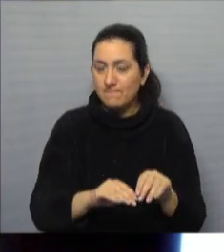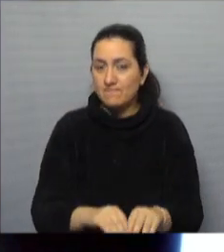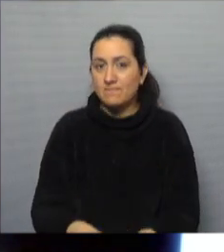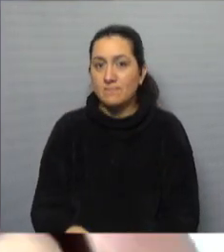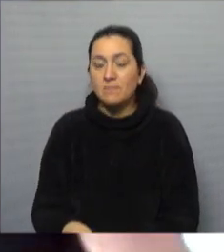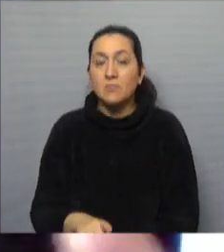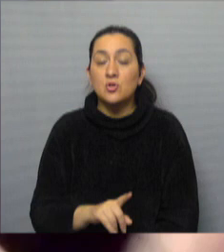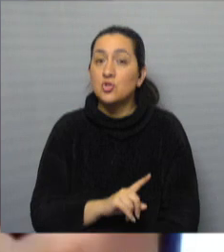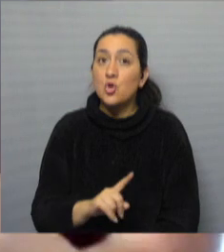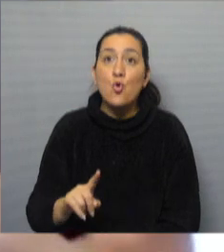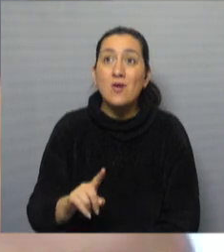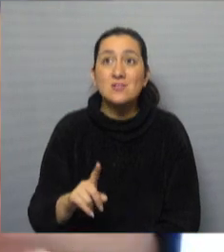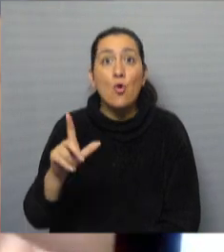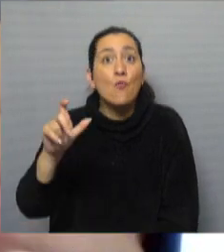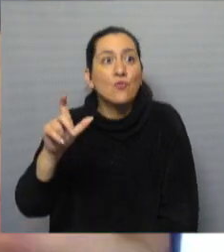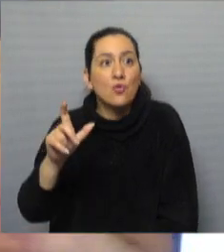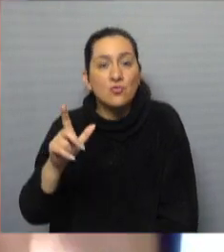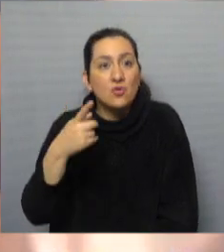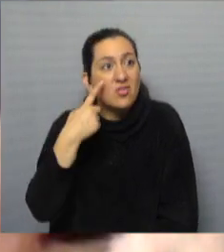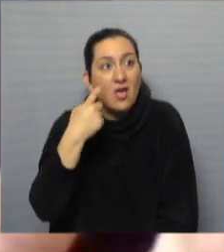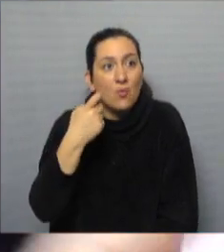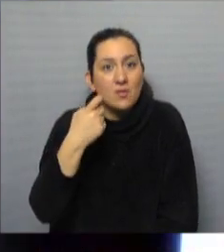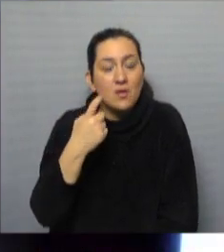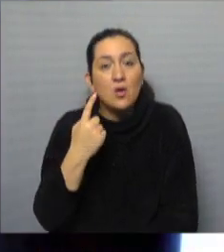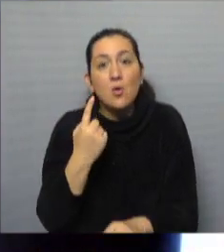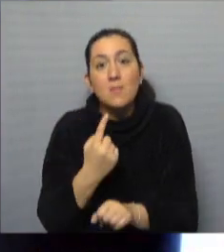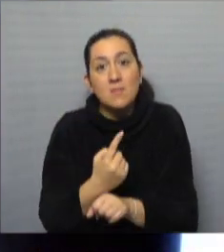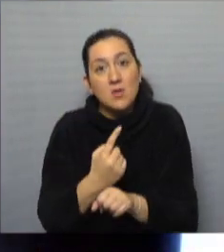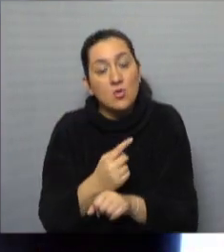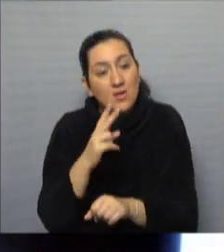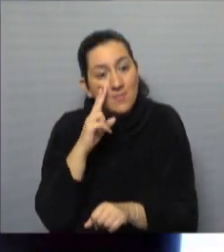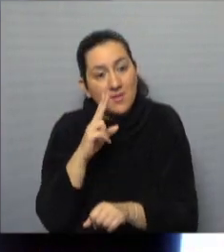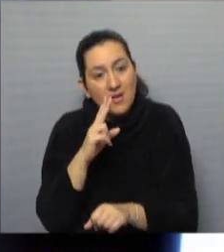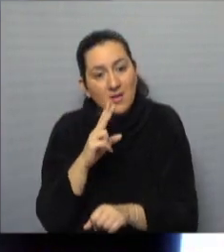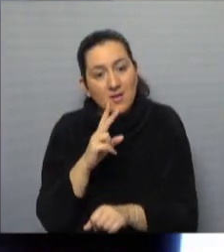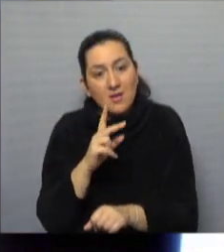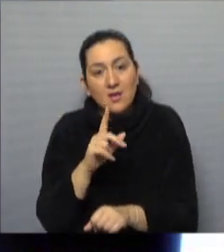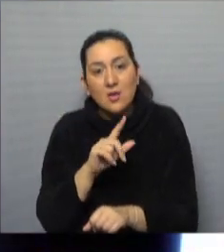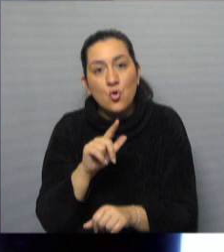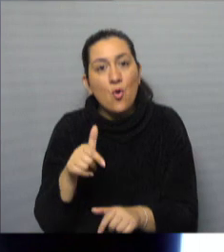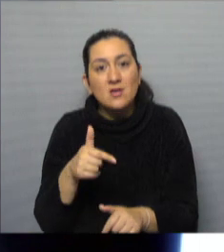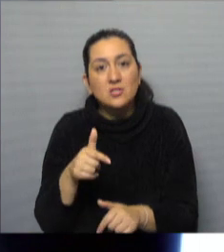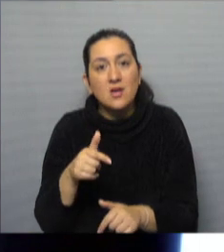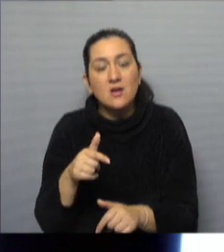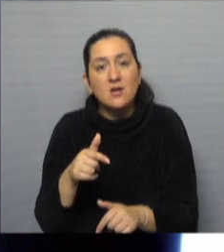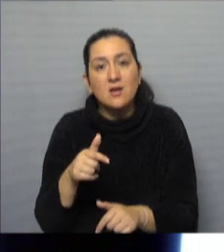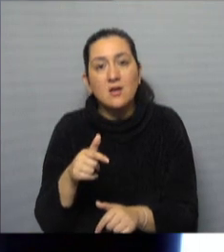es tan evidente lo primero que hay que revisar es que no hayan caracteres que estén simulando este